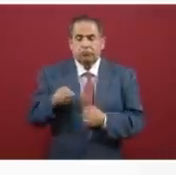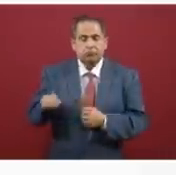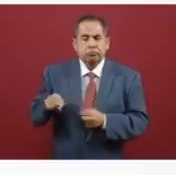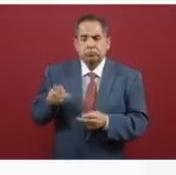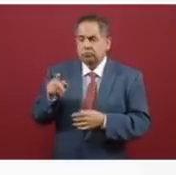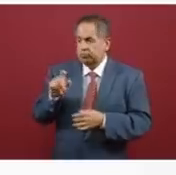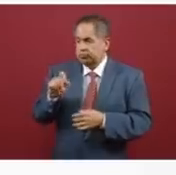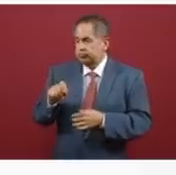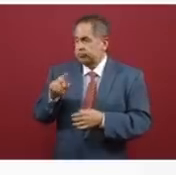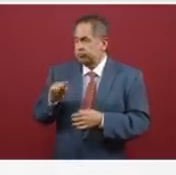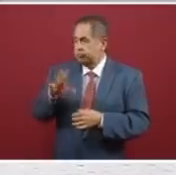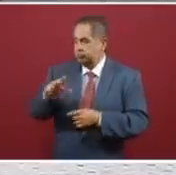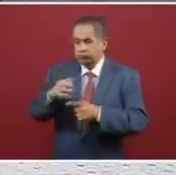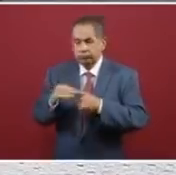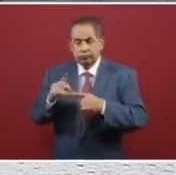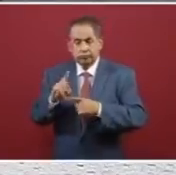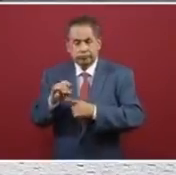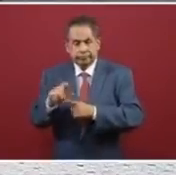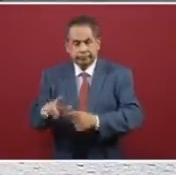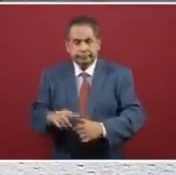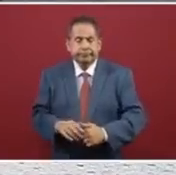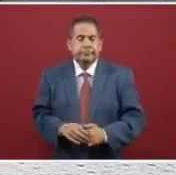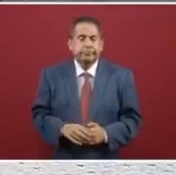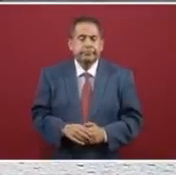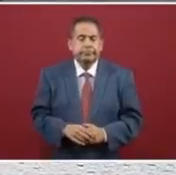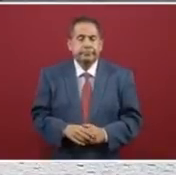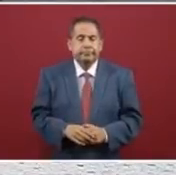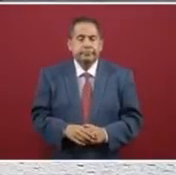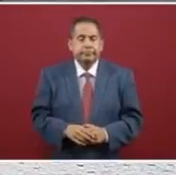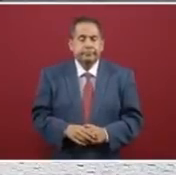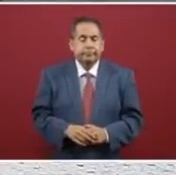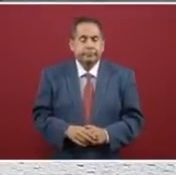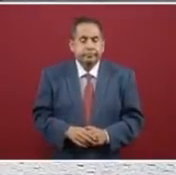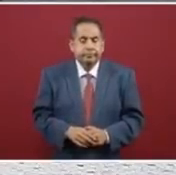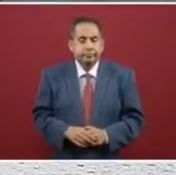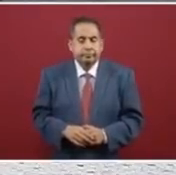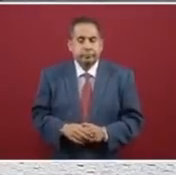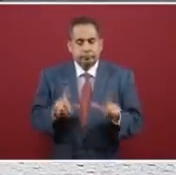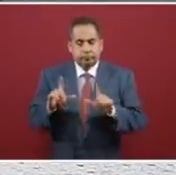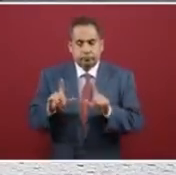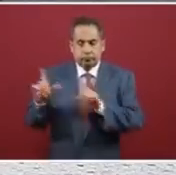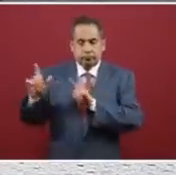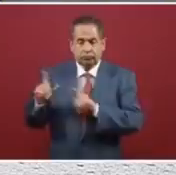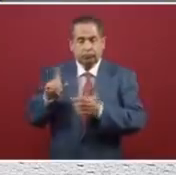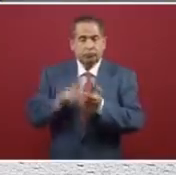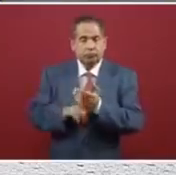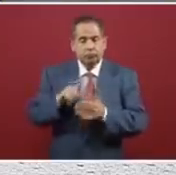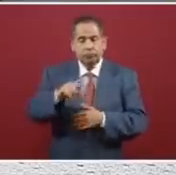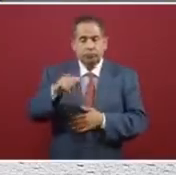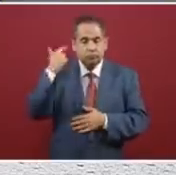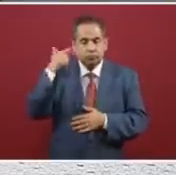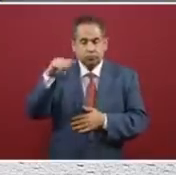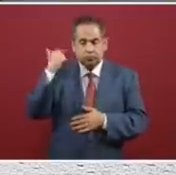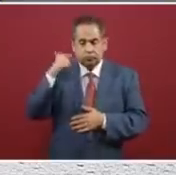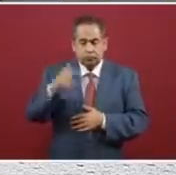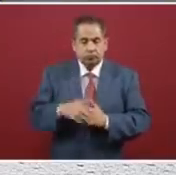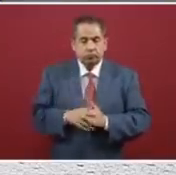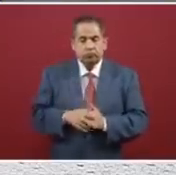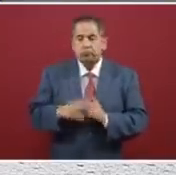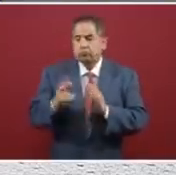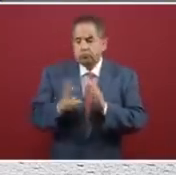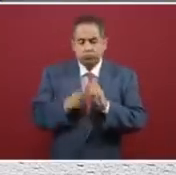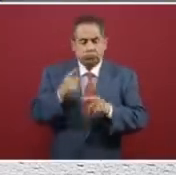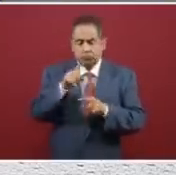litros de dice el precio al público nos vamos a la zona metropolitana de guadalajara se